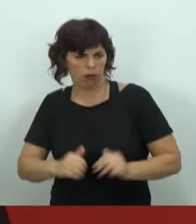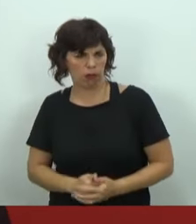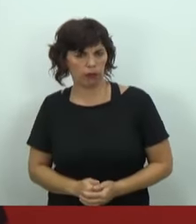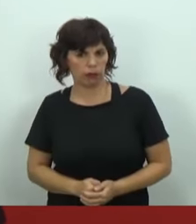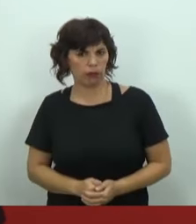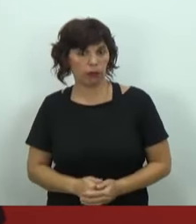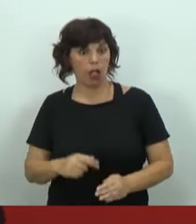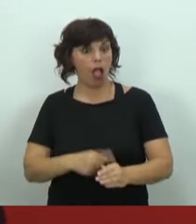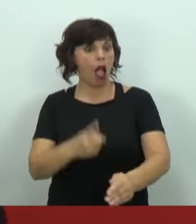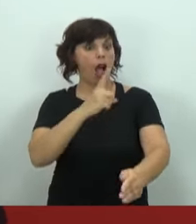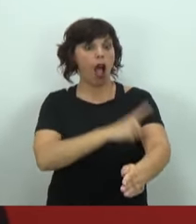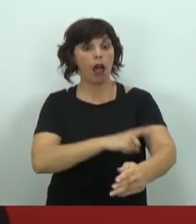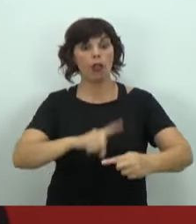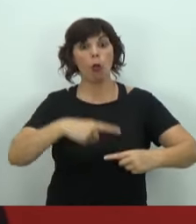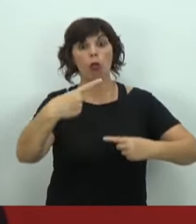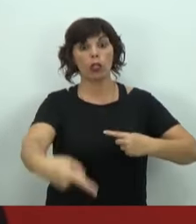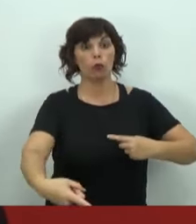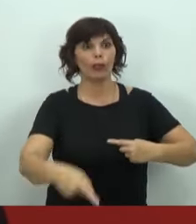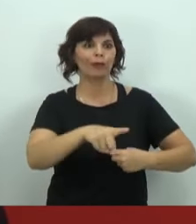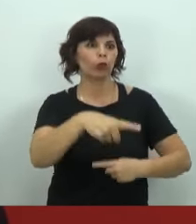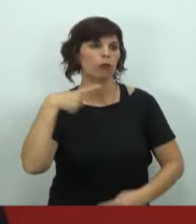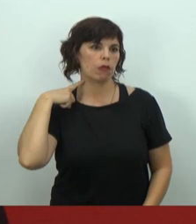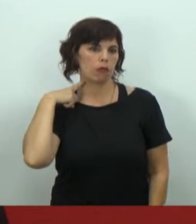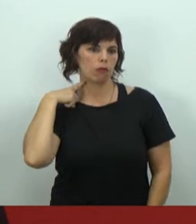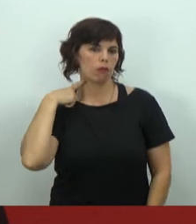Y antes o después lo pierdes.